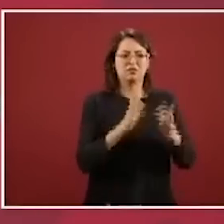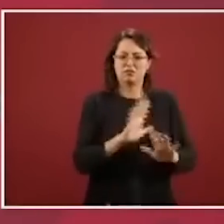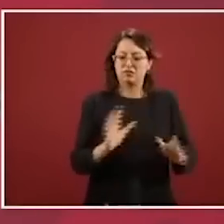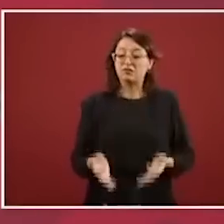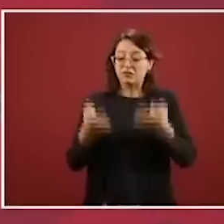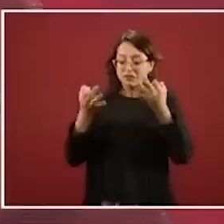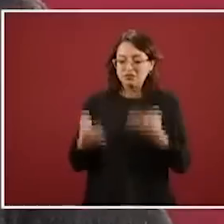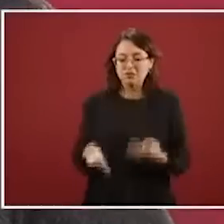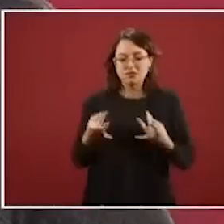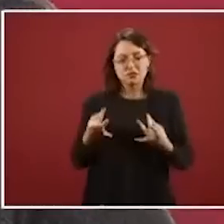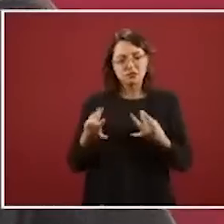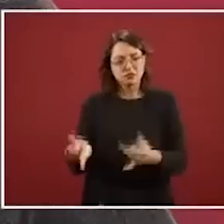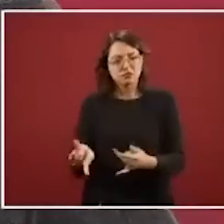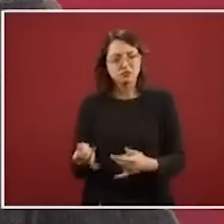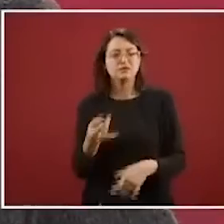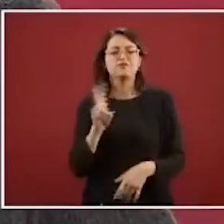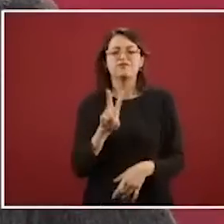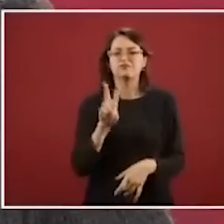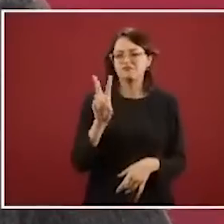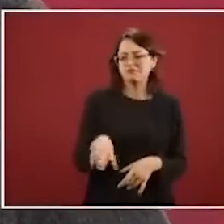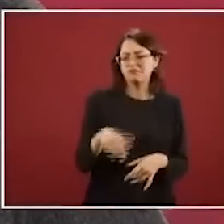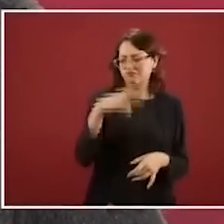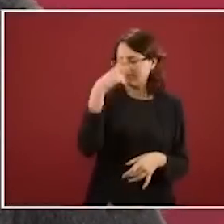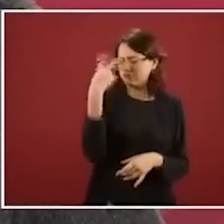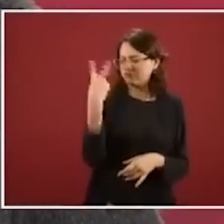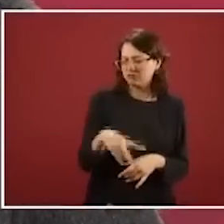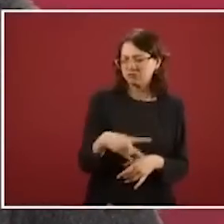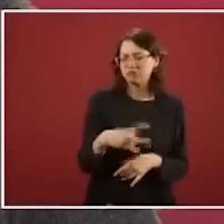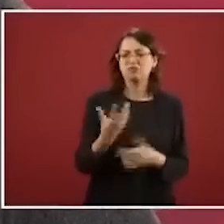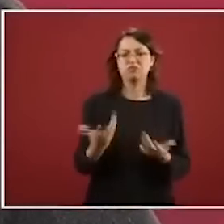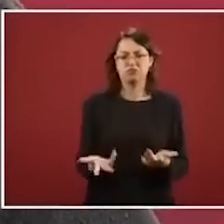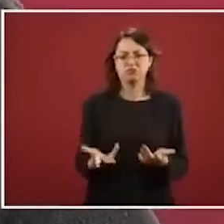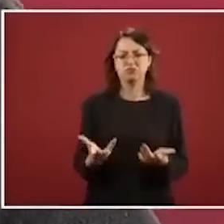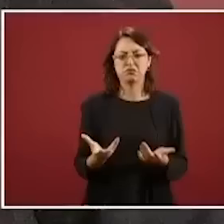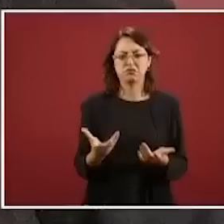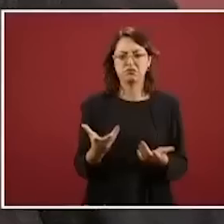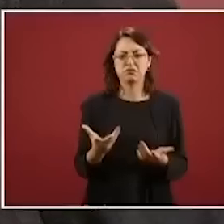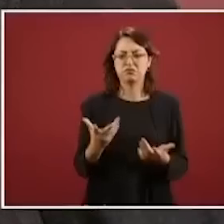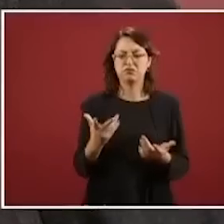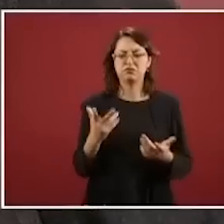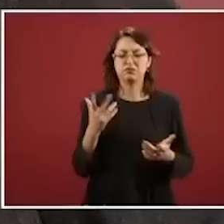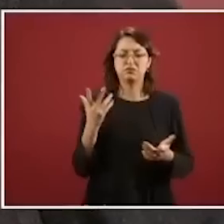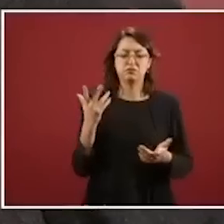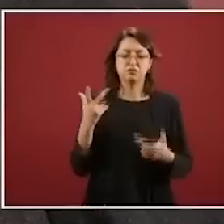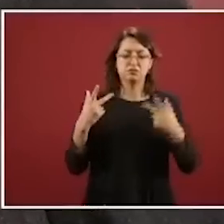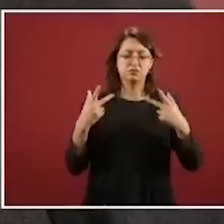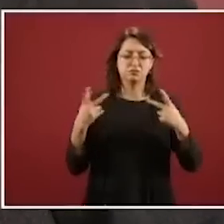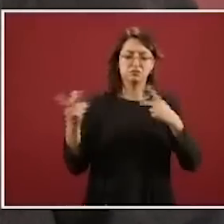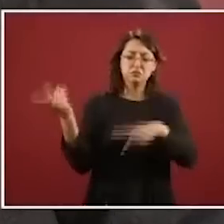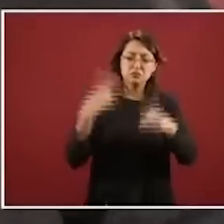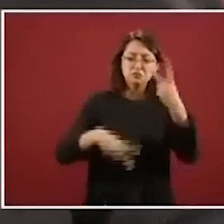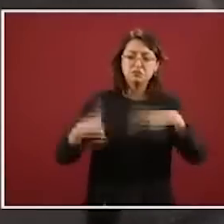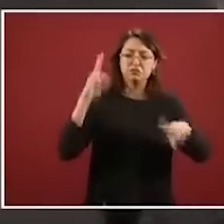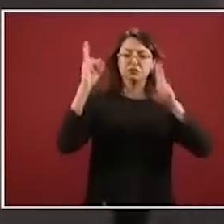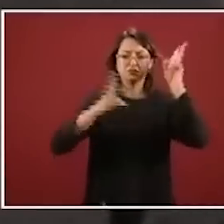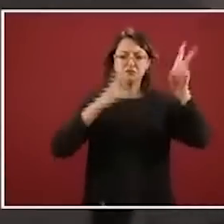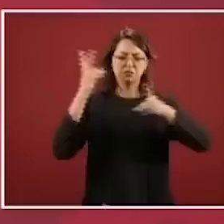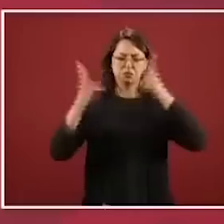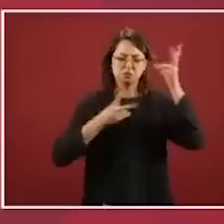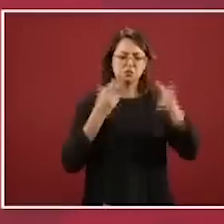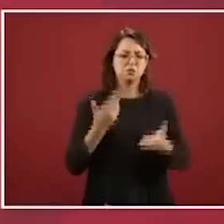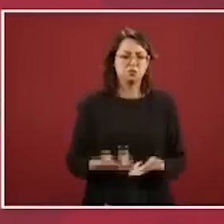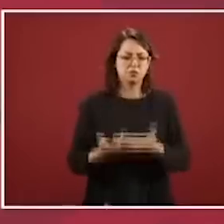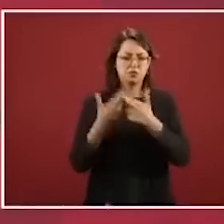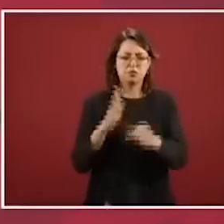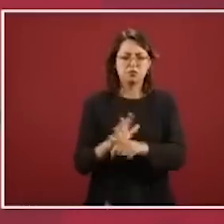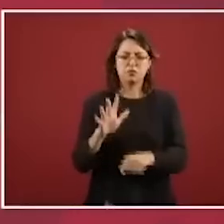calidad. México, si bien tiene un nivel aceptable, muy aceptable de presencia de gente, de visitantes, tiene